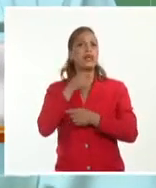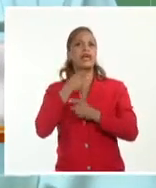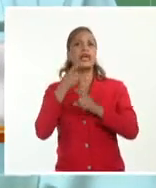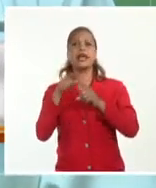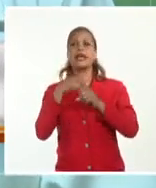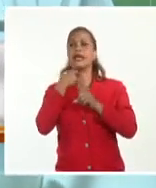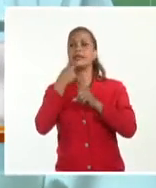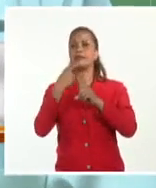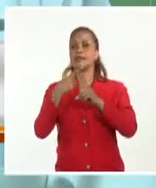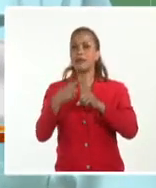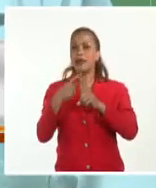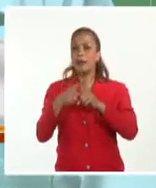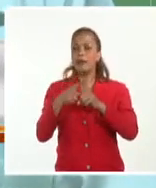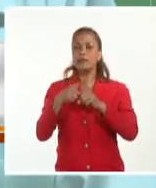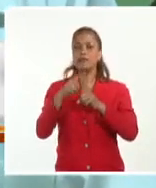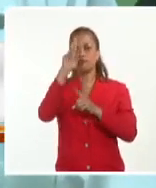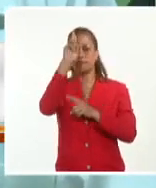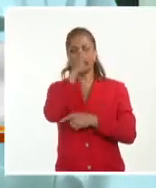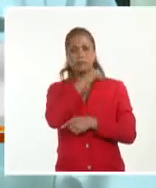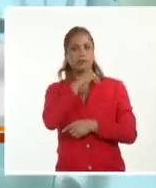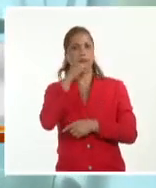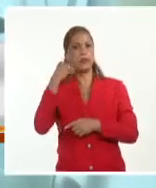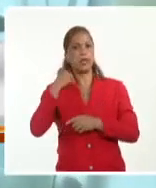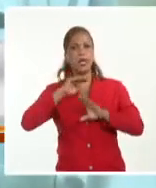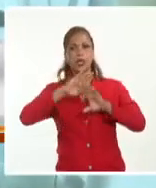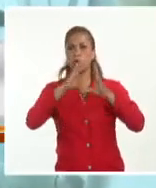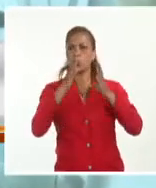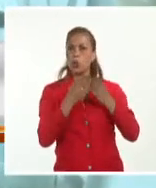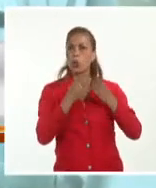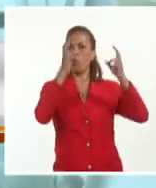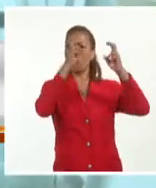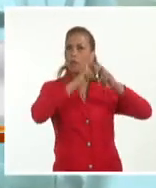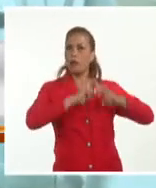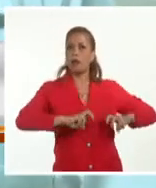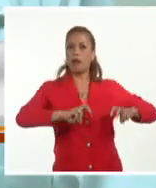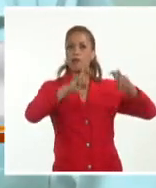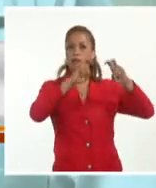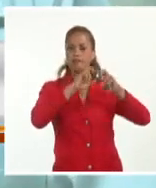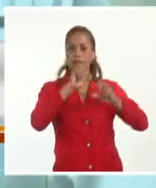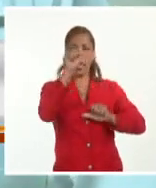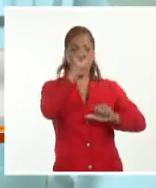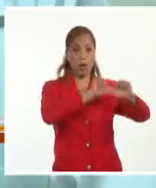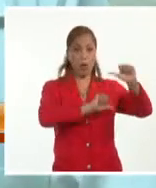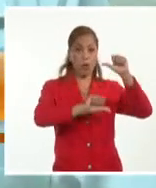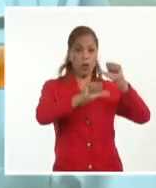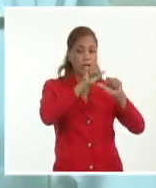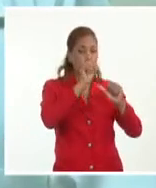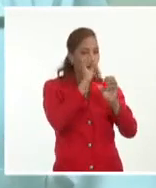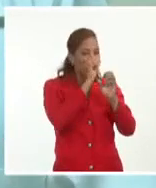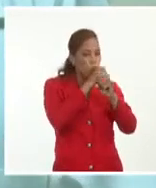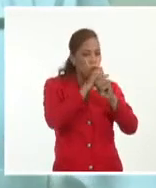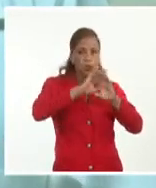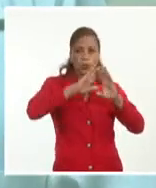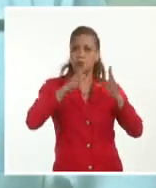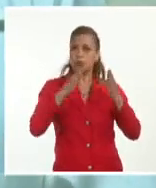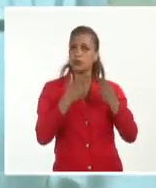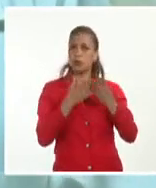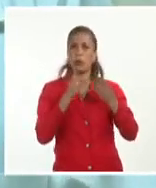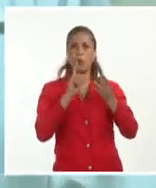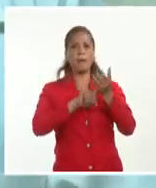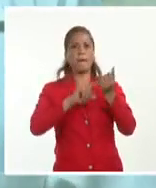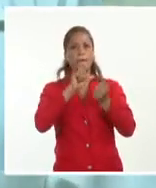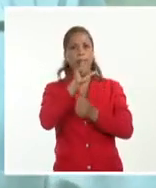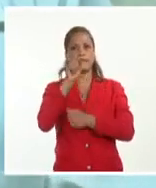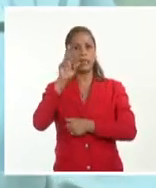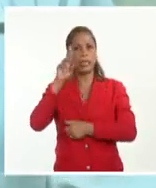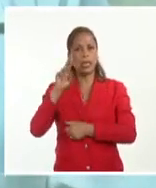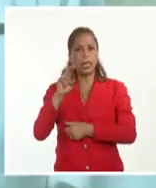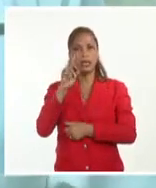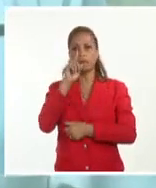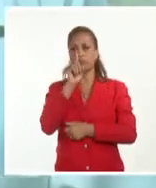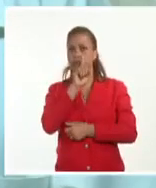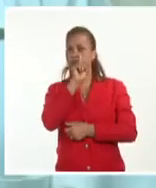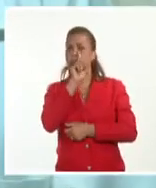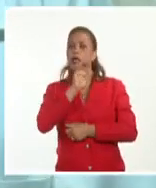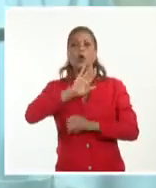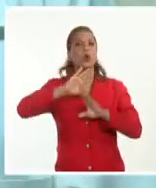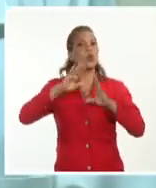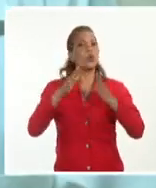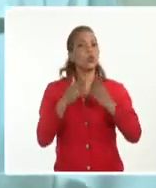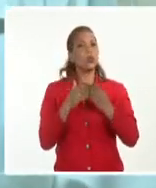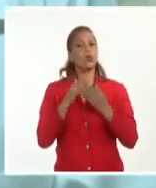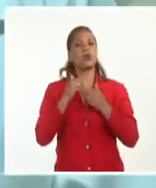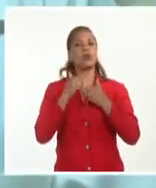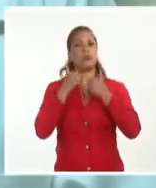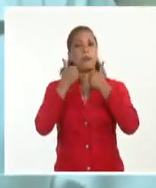de exámenes de laboratorio clínico, de laboratorio microbiológico, PCR, etcétera, es decir, es muy